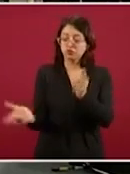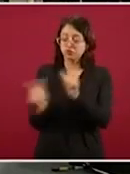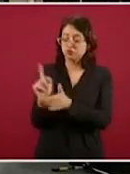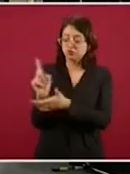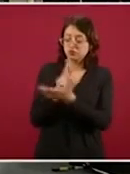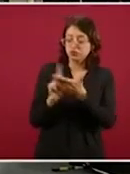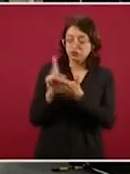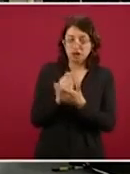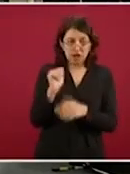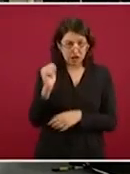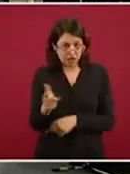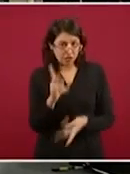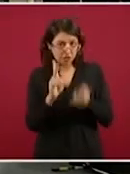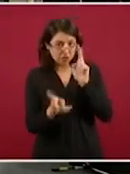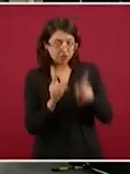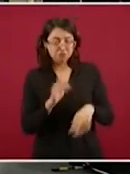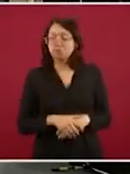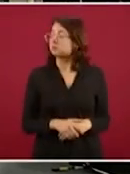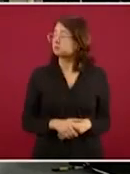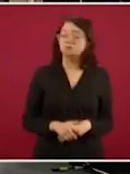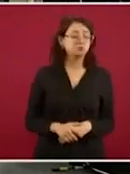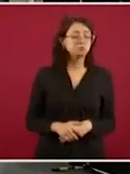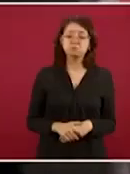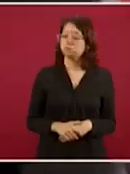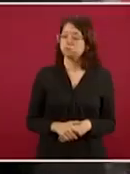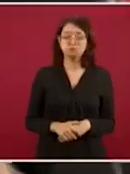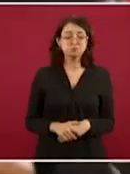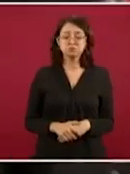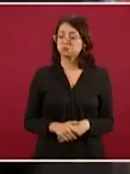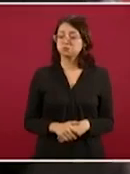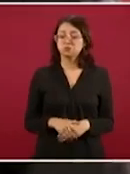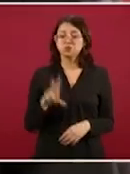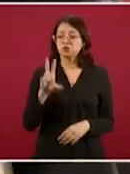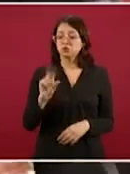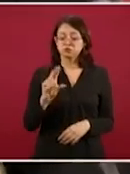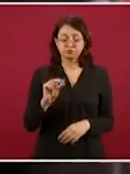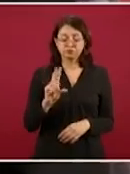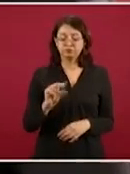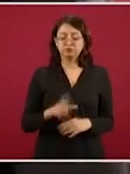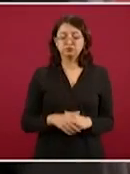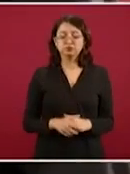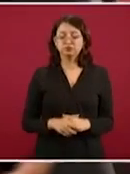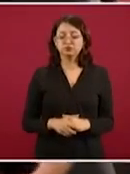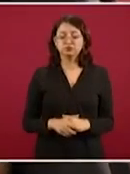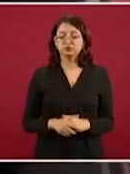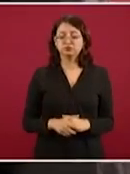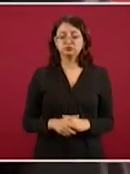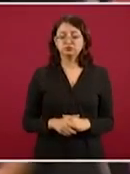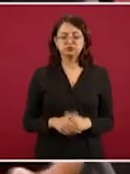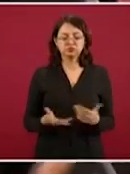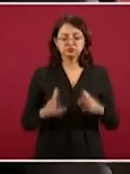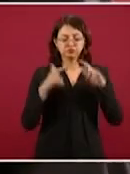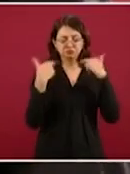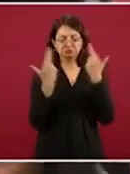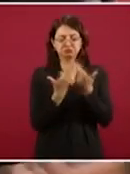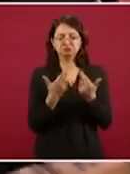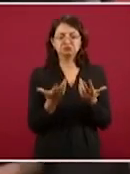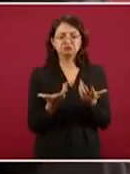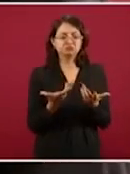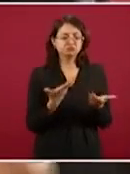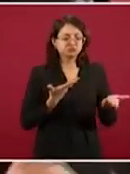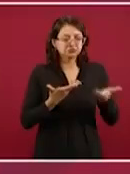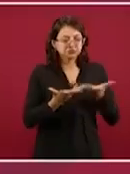cárteles? No. No se tocó. No, sí fue muy respetuosa, y ellos